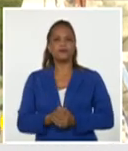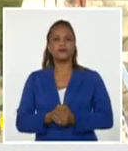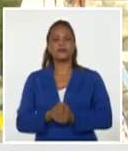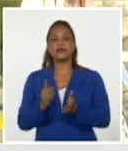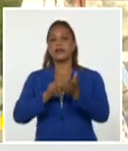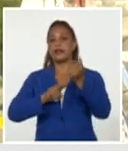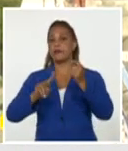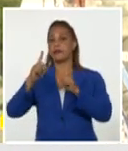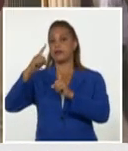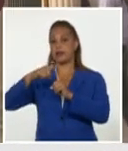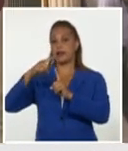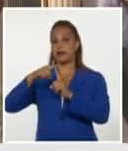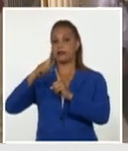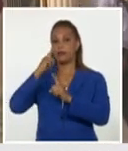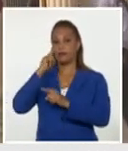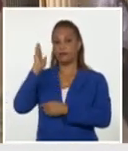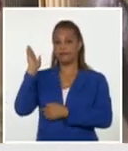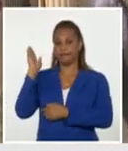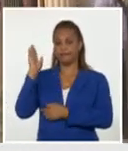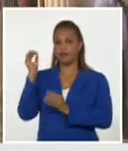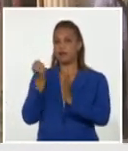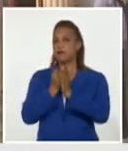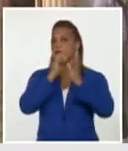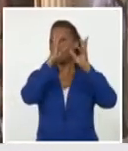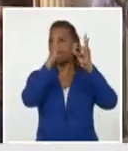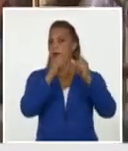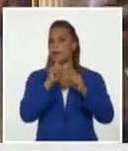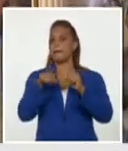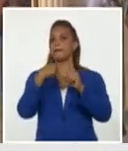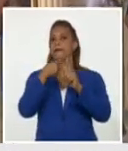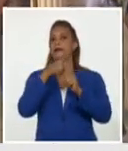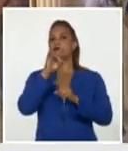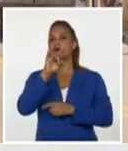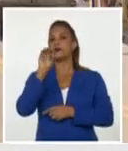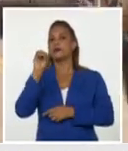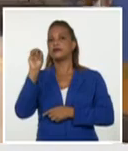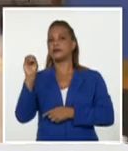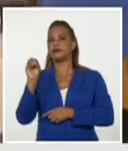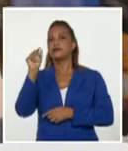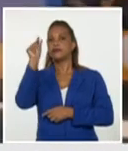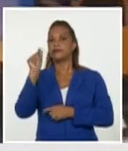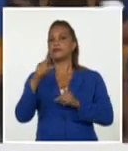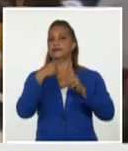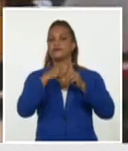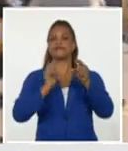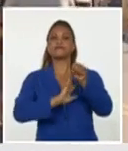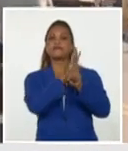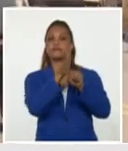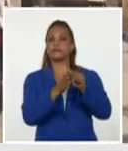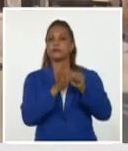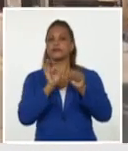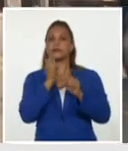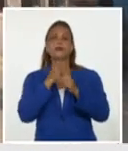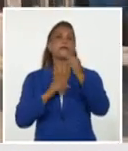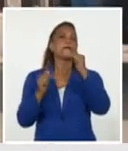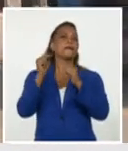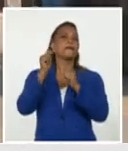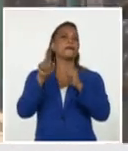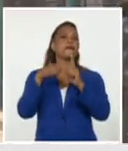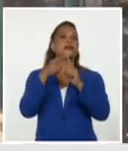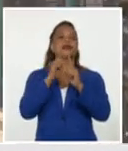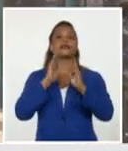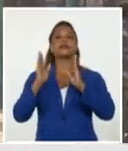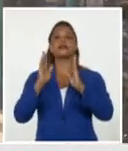de Las Tunas confirma en sus acumulados más de 900 casos positivos a la COVID-19 y más de la tercera parte de